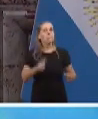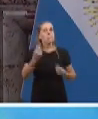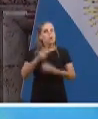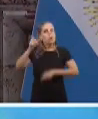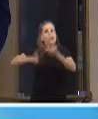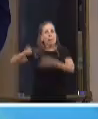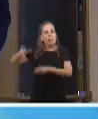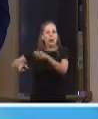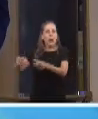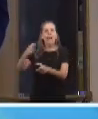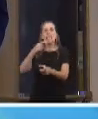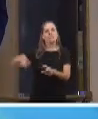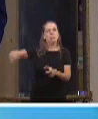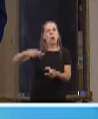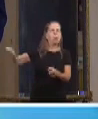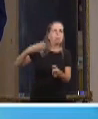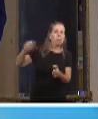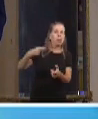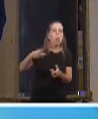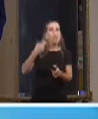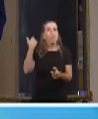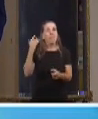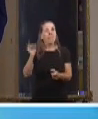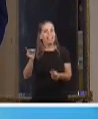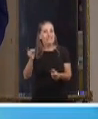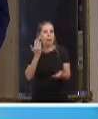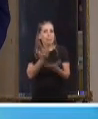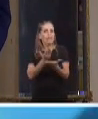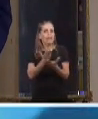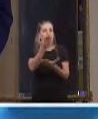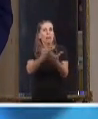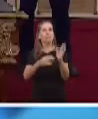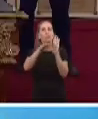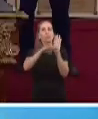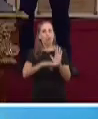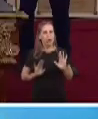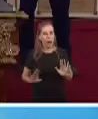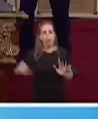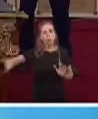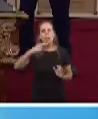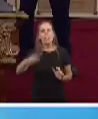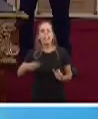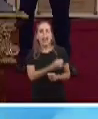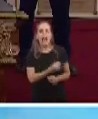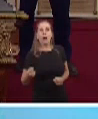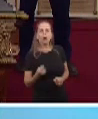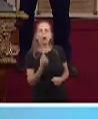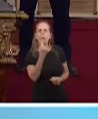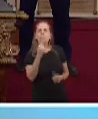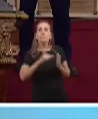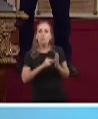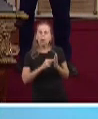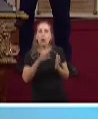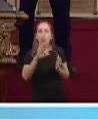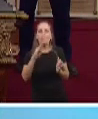pretendía que la gente trate de entender y de razonar es que algo estamos haciendo mal para que seamos los únicos